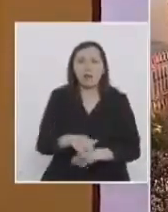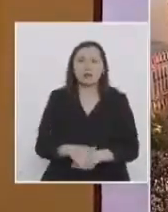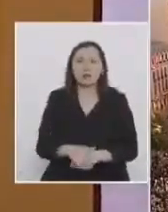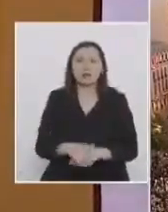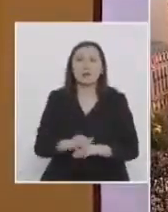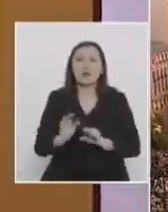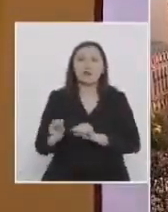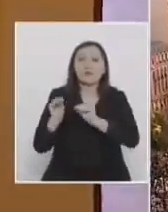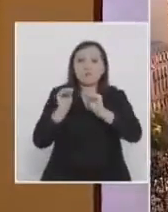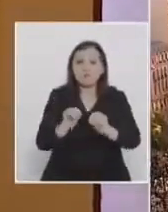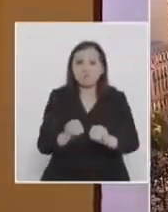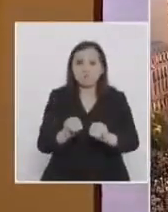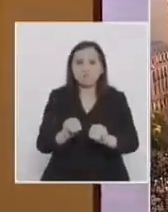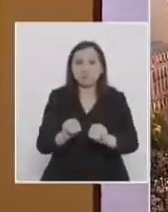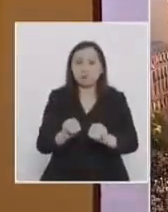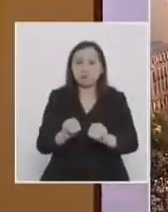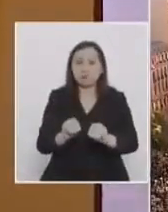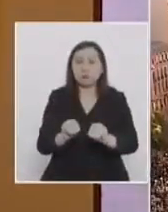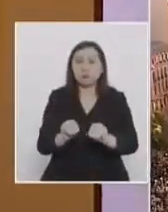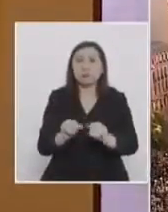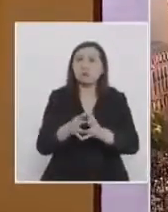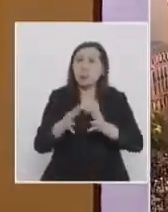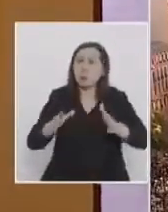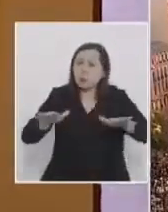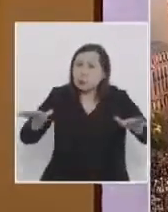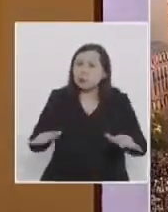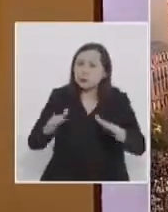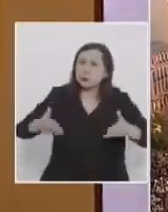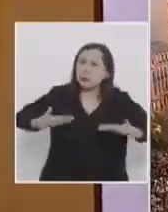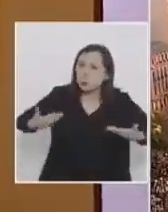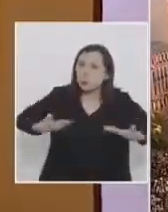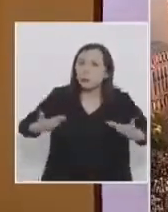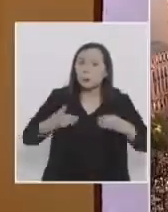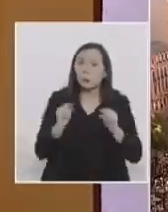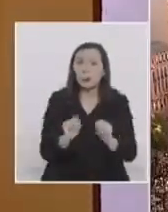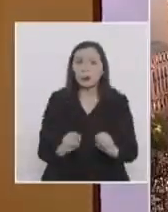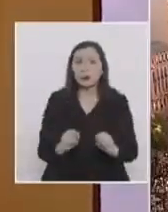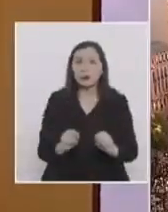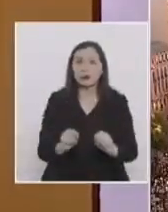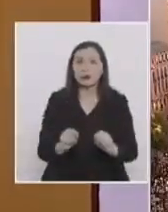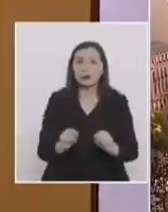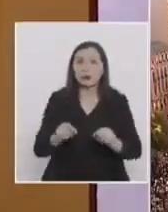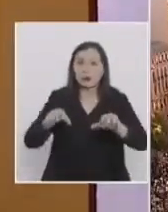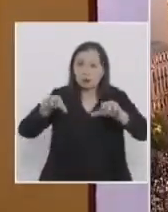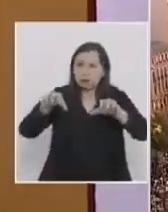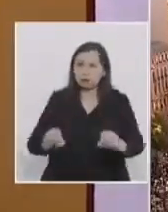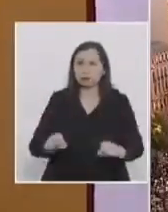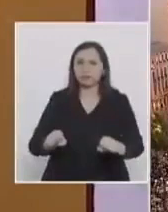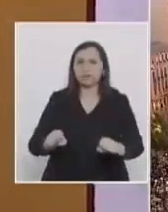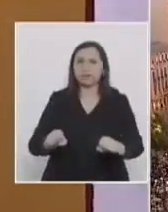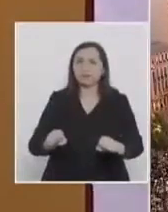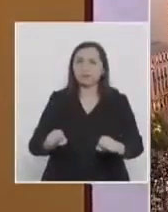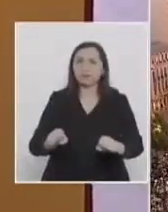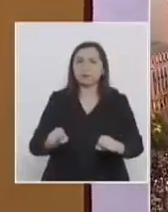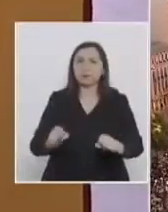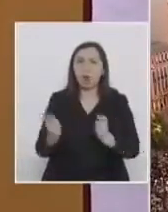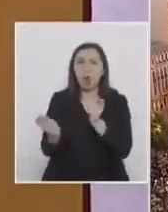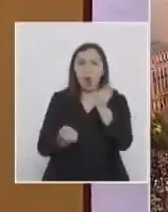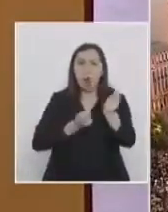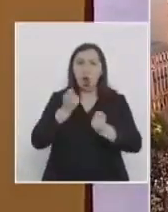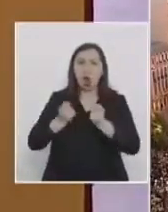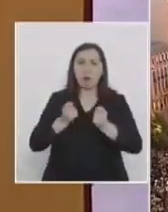Vamos a implementar con mucha energía la consolidación de nuestra